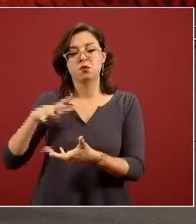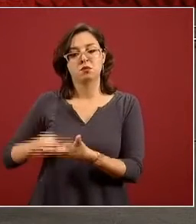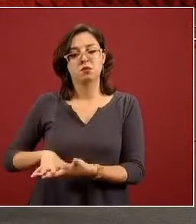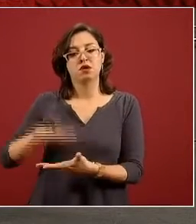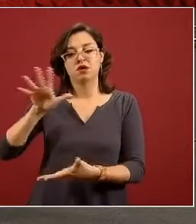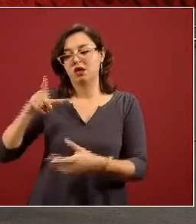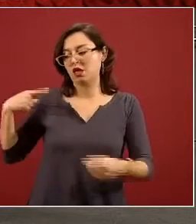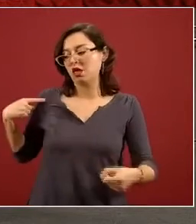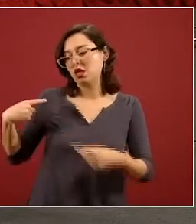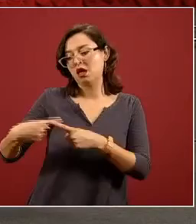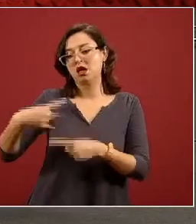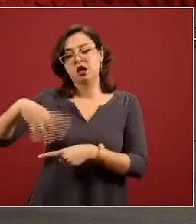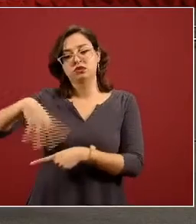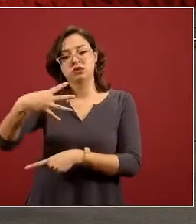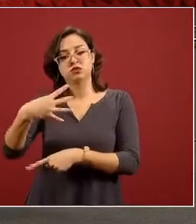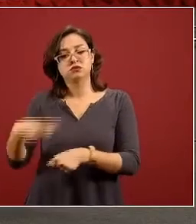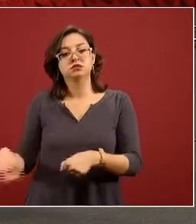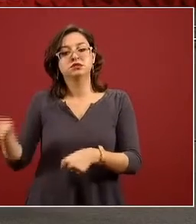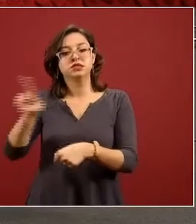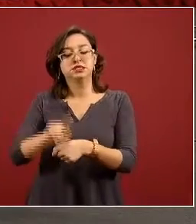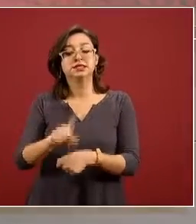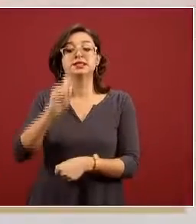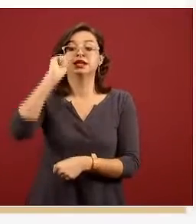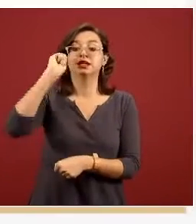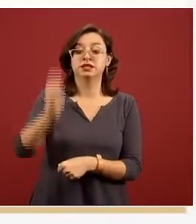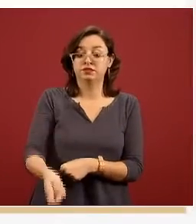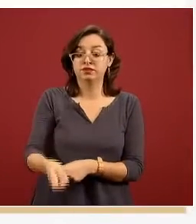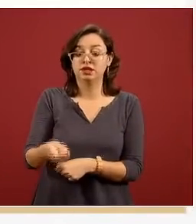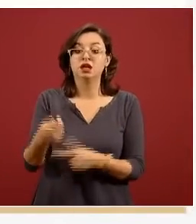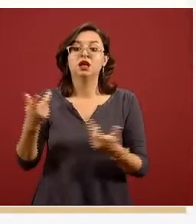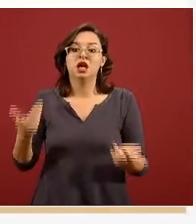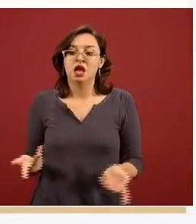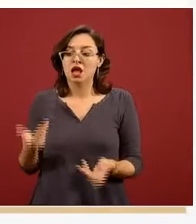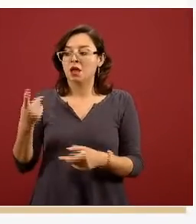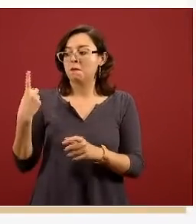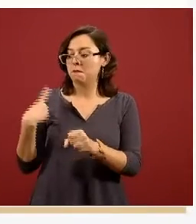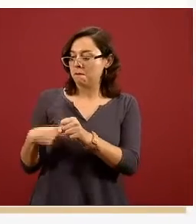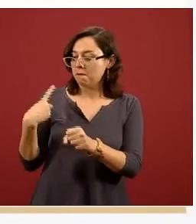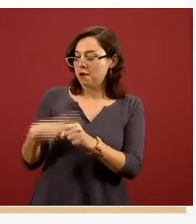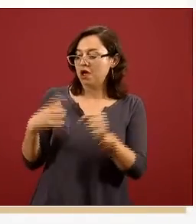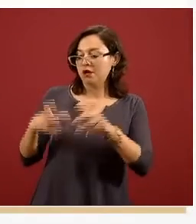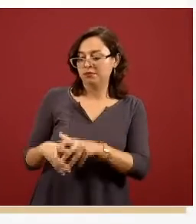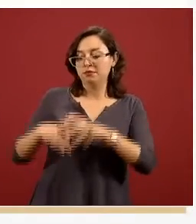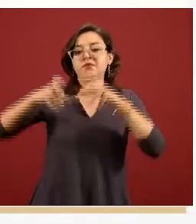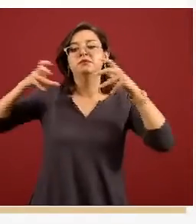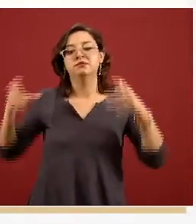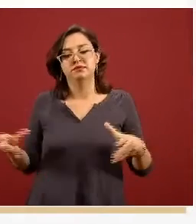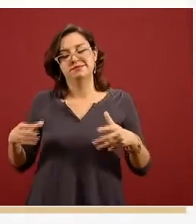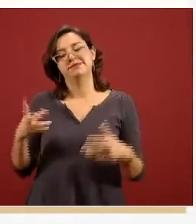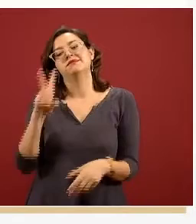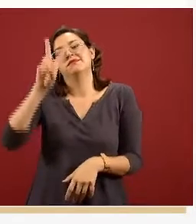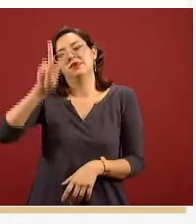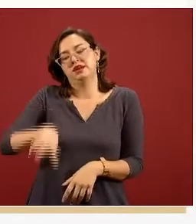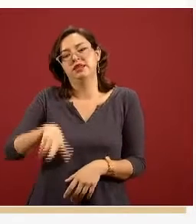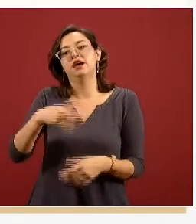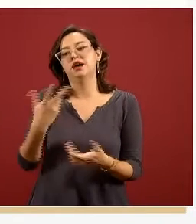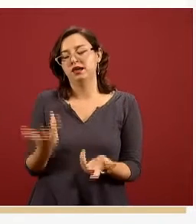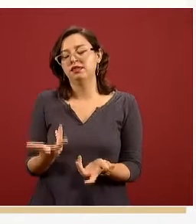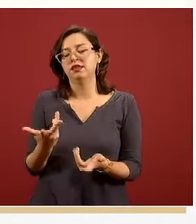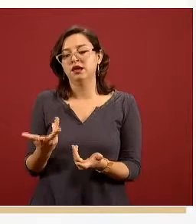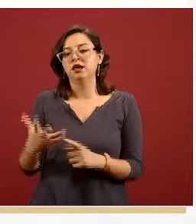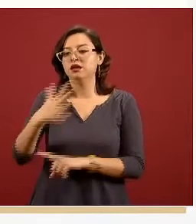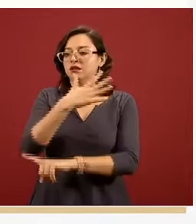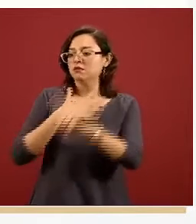14 días. Por lo tanto, el supuesto es que si se tiene la mayor tasa de incidencia acumulada, pues lógicamente tengo la mayor carga de enfermedad en